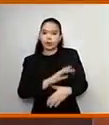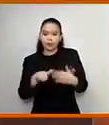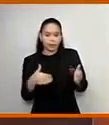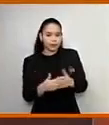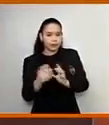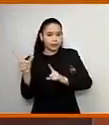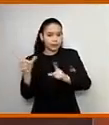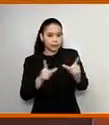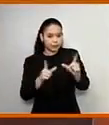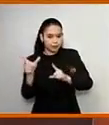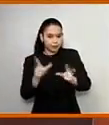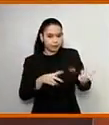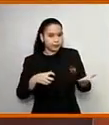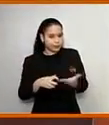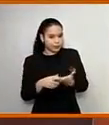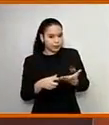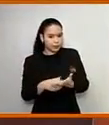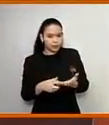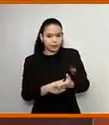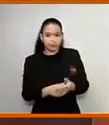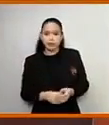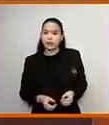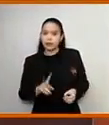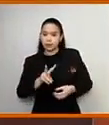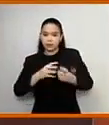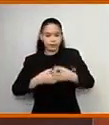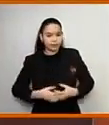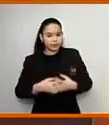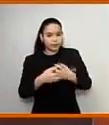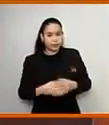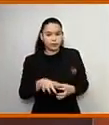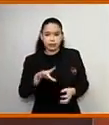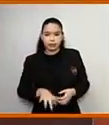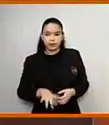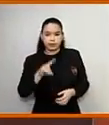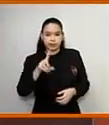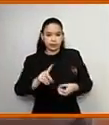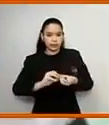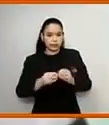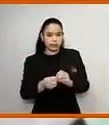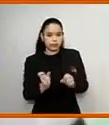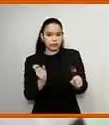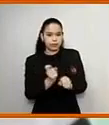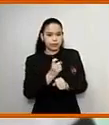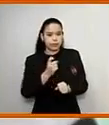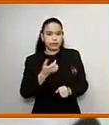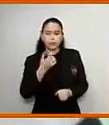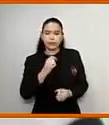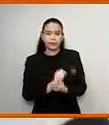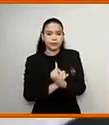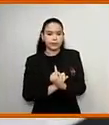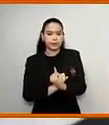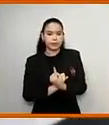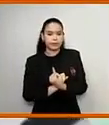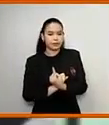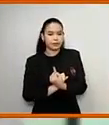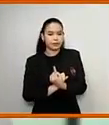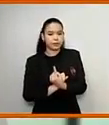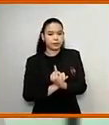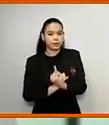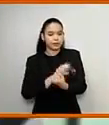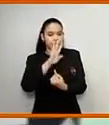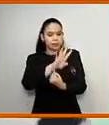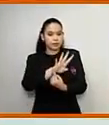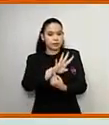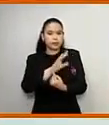que vayan preparando su boleto porque ambas de nuestras máquinas van a seleccionar un dígito. Primer dígito. Y este es el